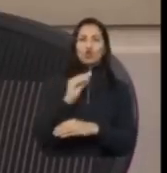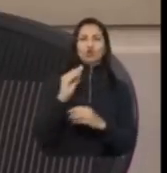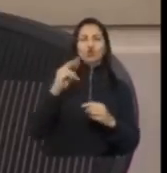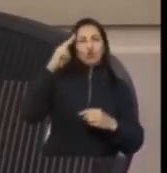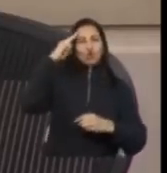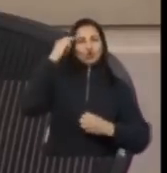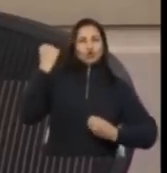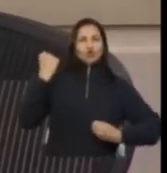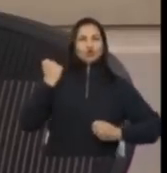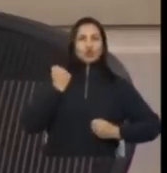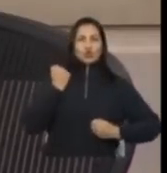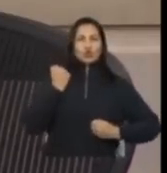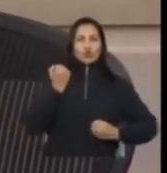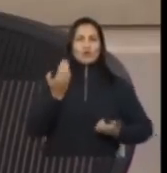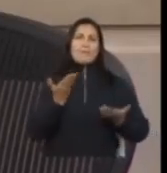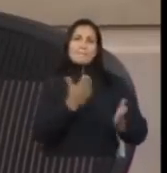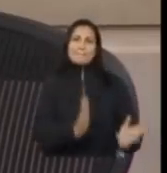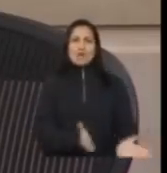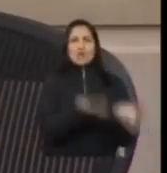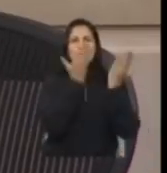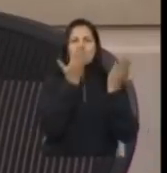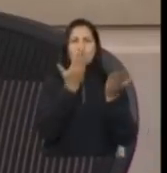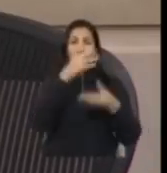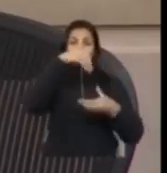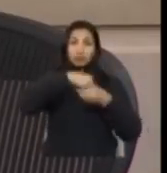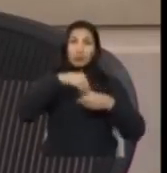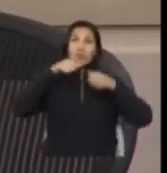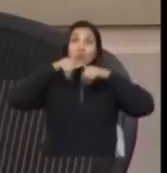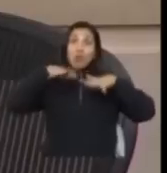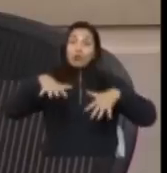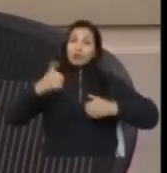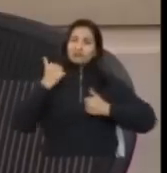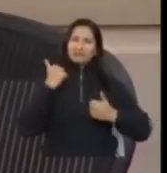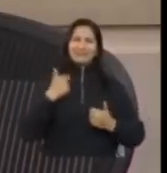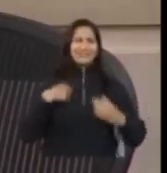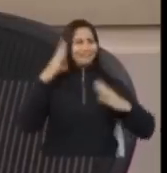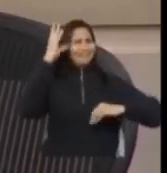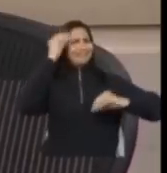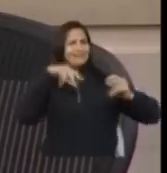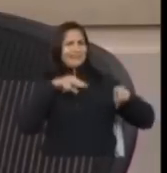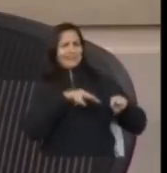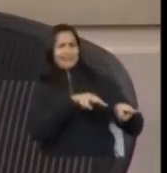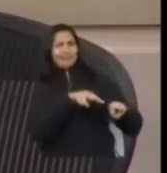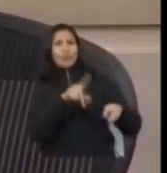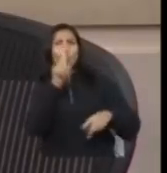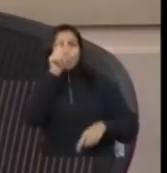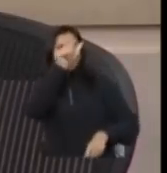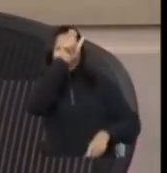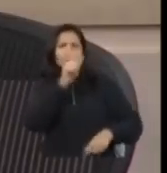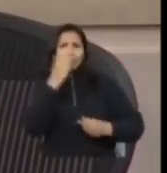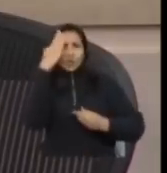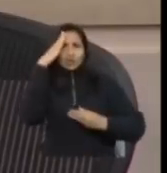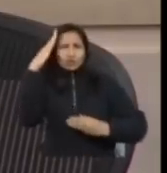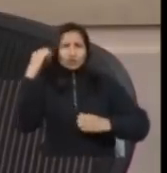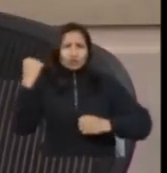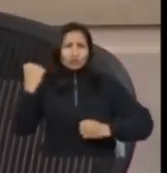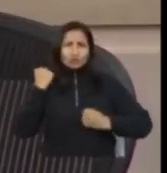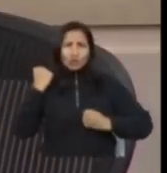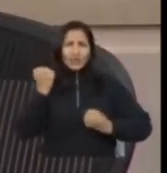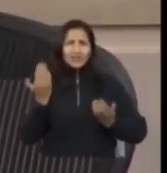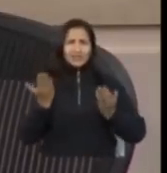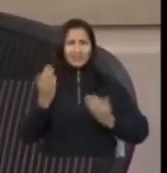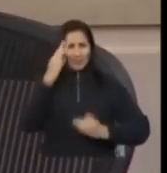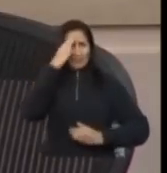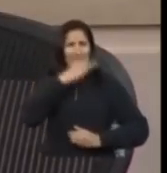todas las personas que hoy hacen parte de la fuerza pública. Es inconcebible que hoy un soldado, una persona que presta el